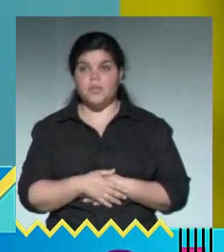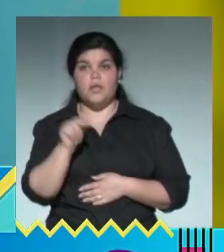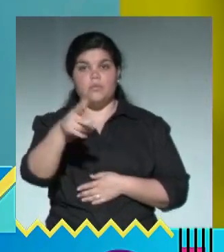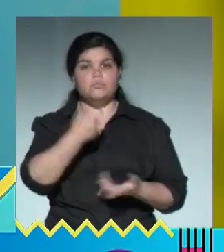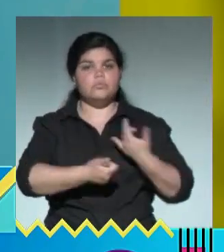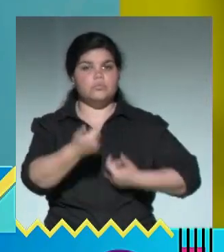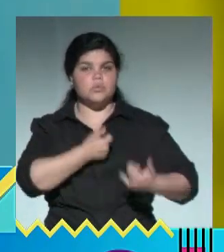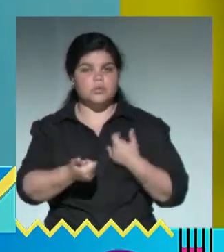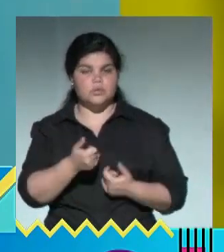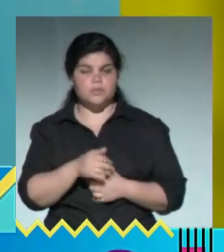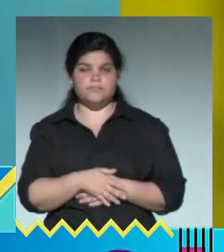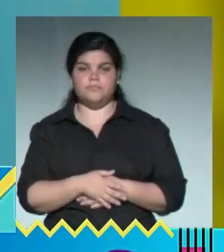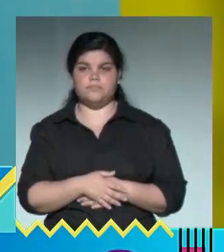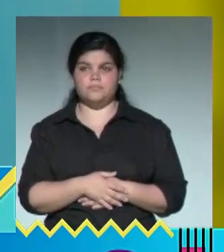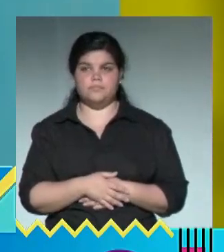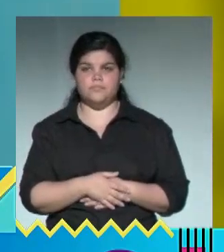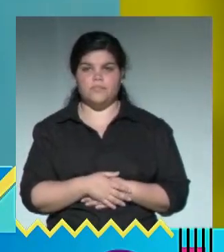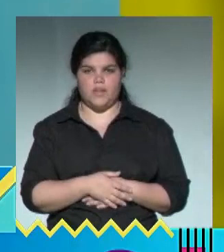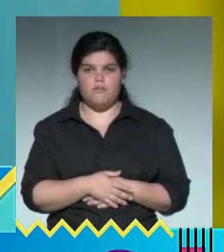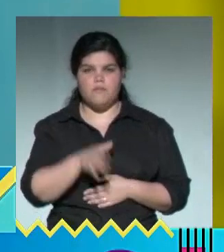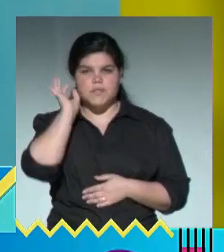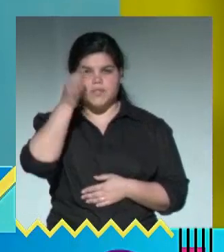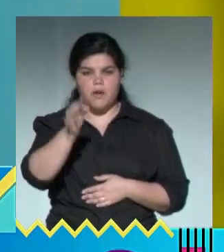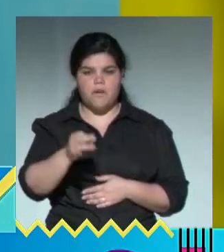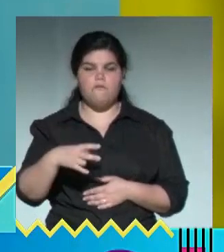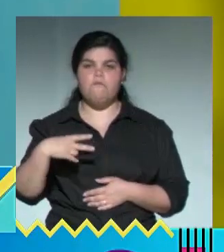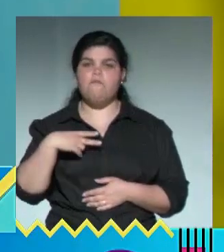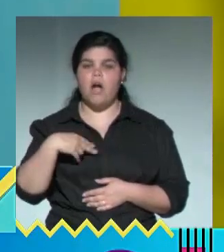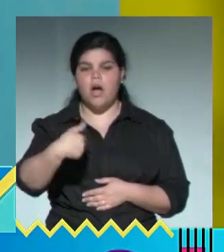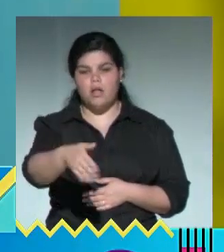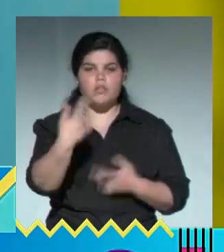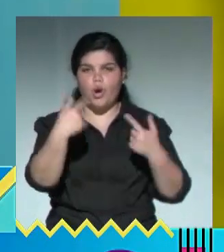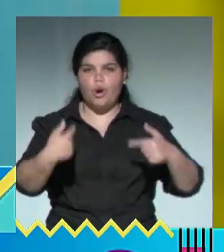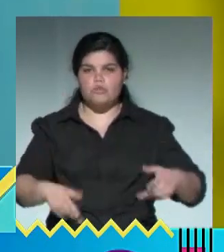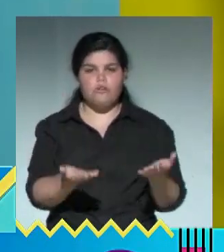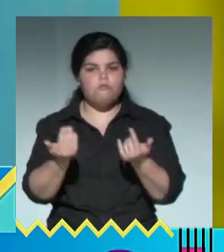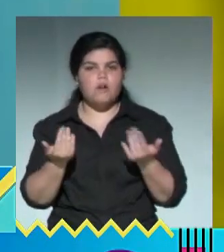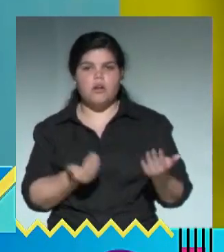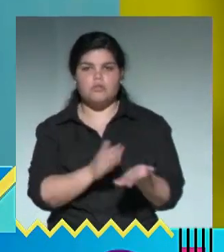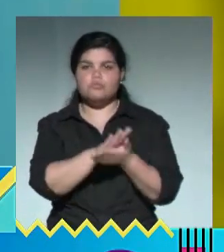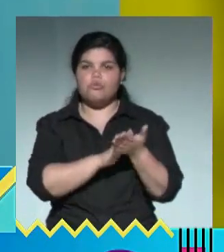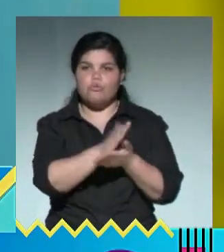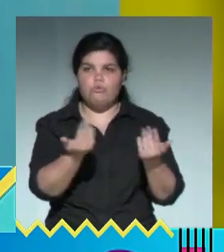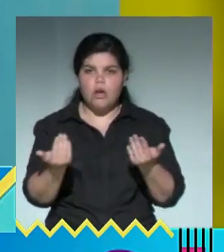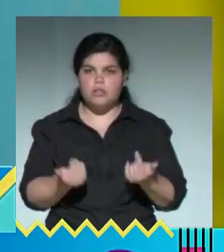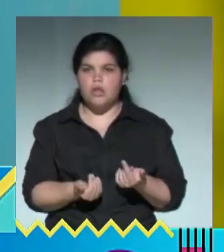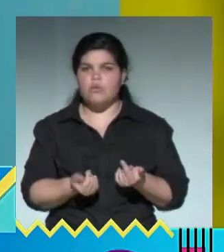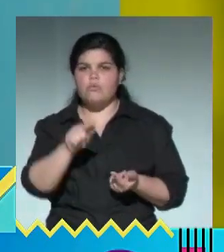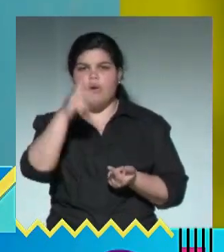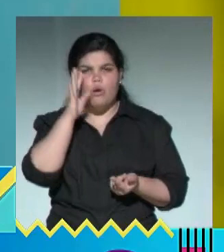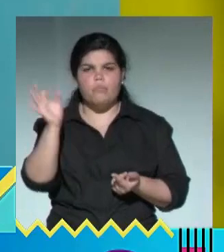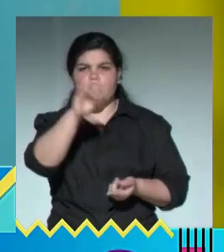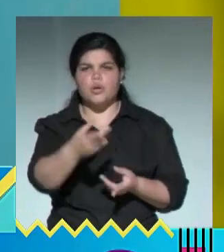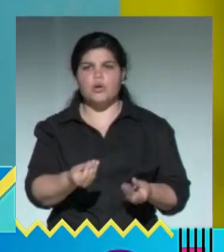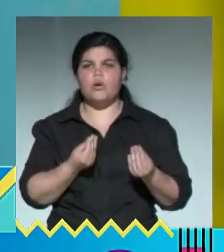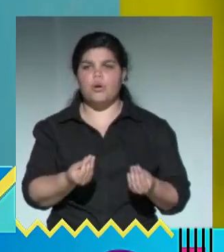quería preguntar, vos decís, quedan cosas por solucionar, quizás por ajustar algunas tuercas. ¿Dónde crees que hay que ajustar? Y sobre todo